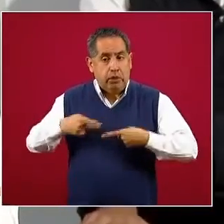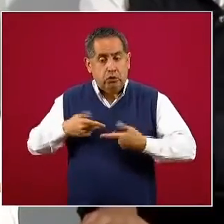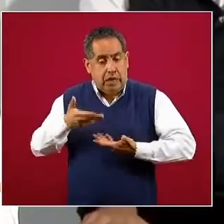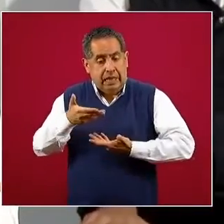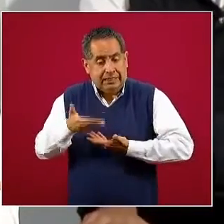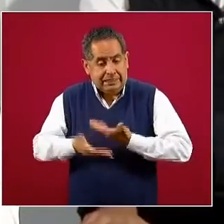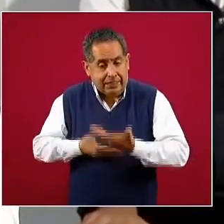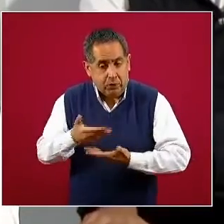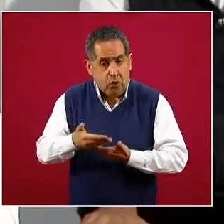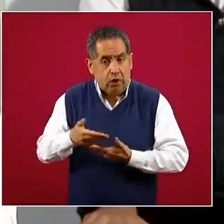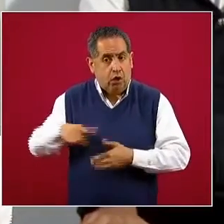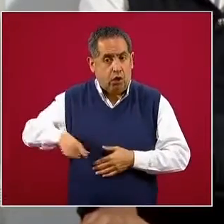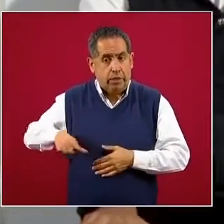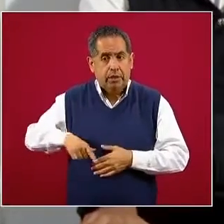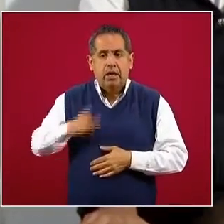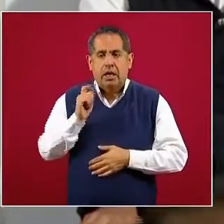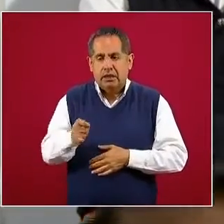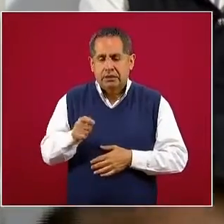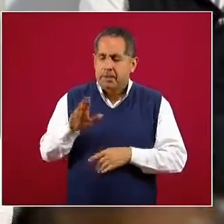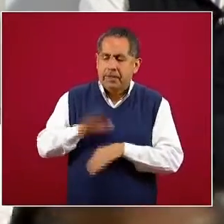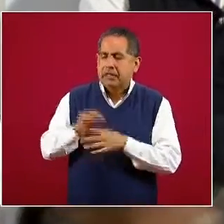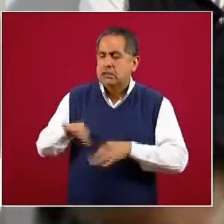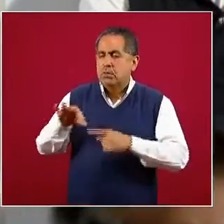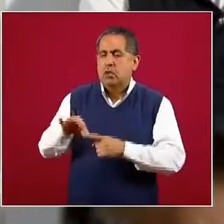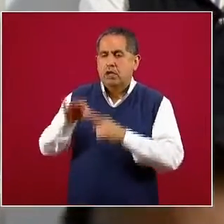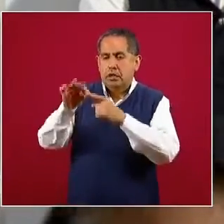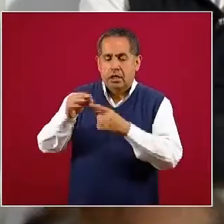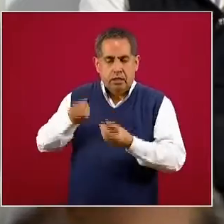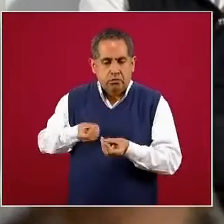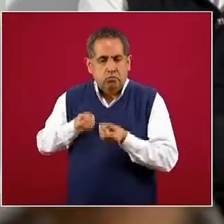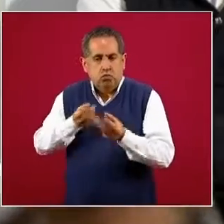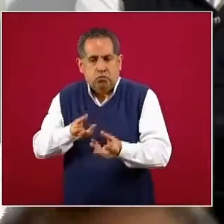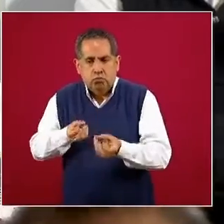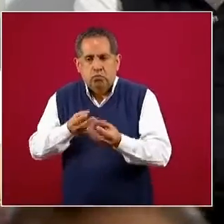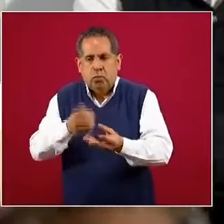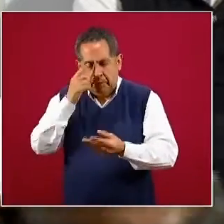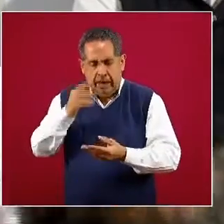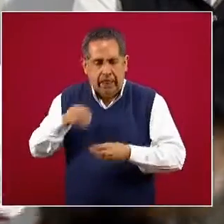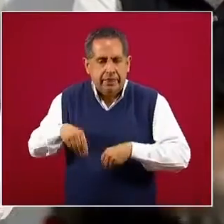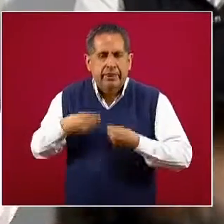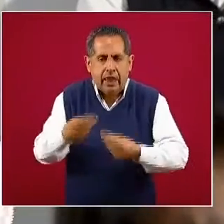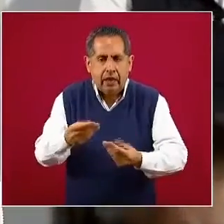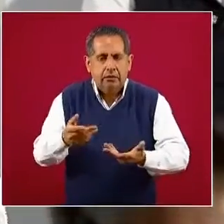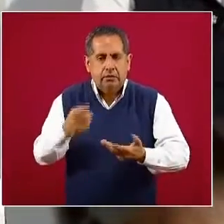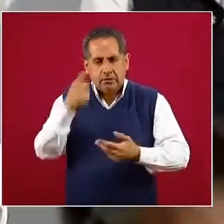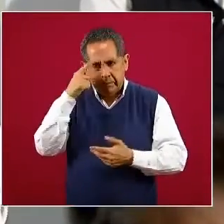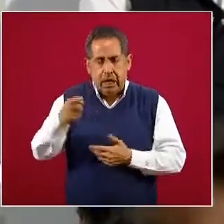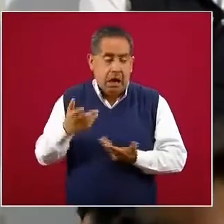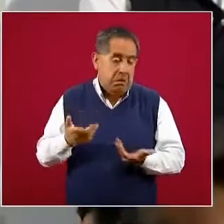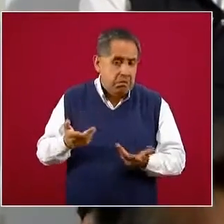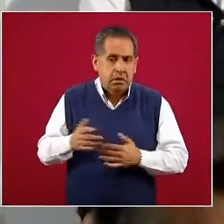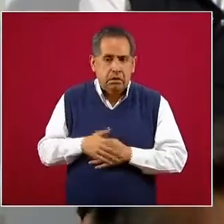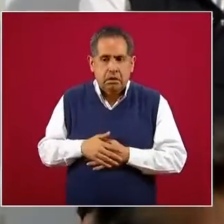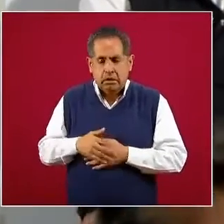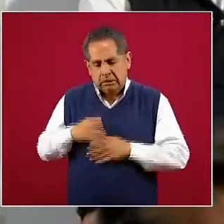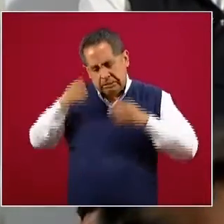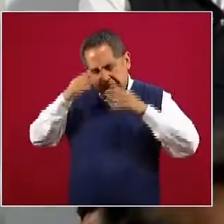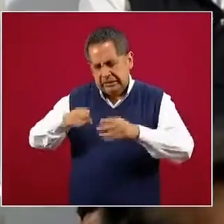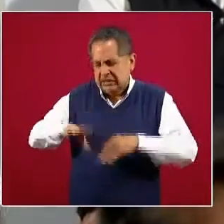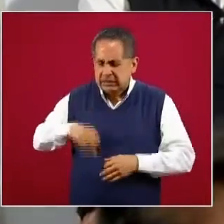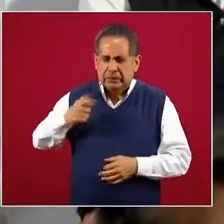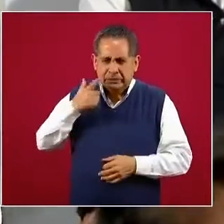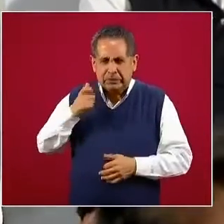conservación del planeta en los núcleos agrarios. Muchas gracias. Muchas gracias, señor Procurador Agrario. Le pido